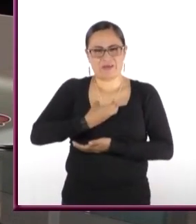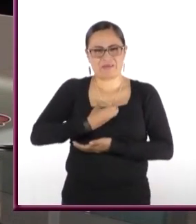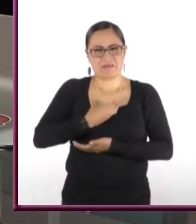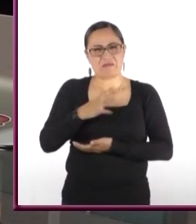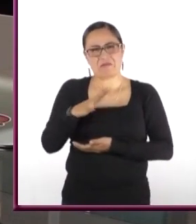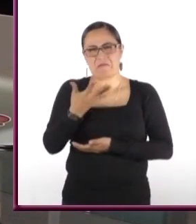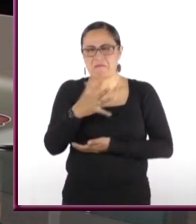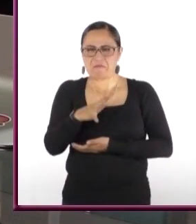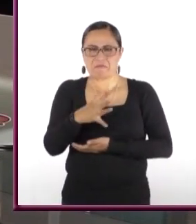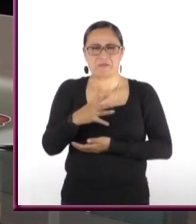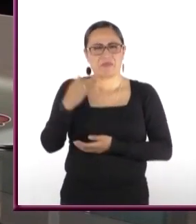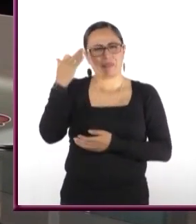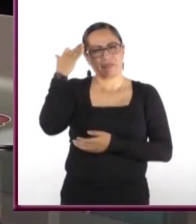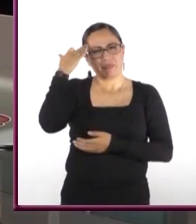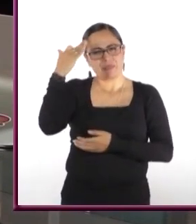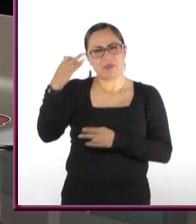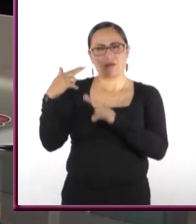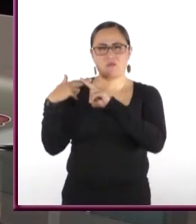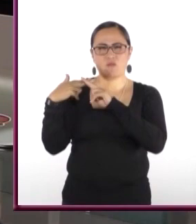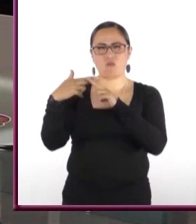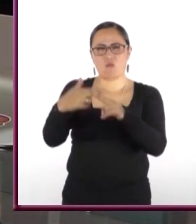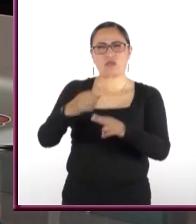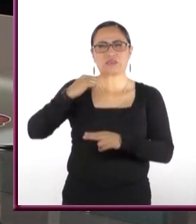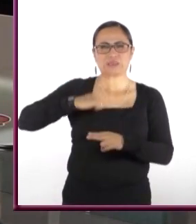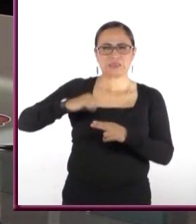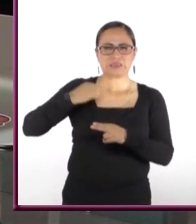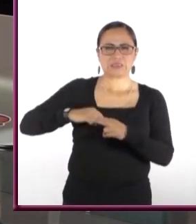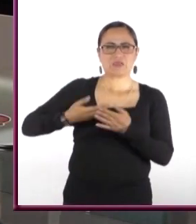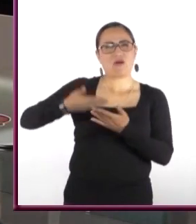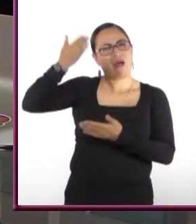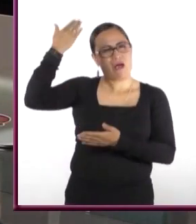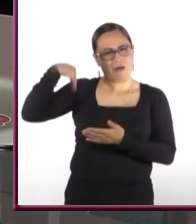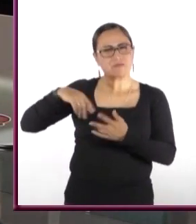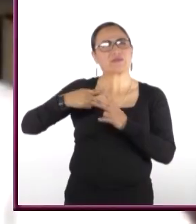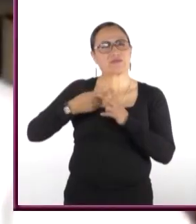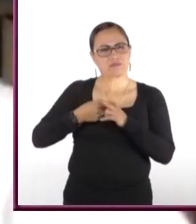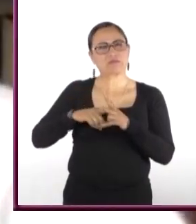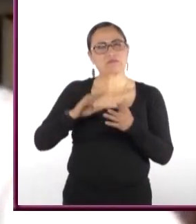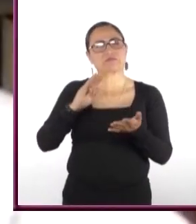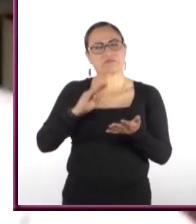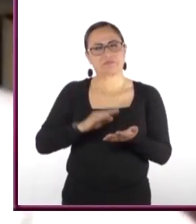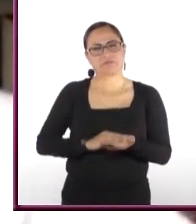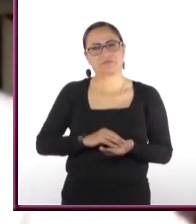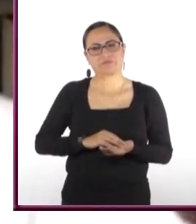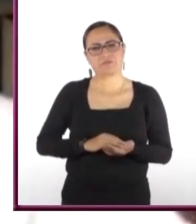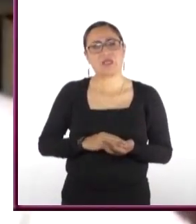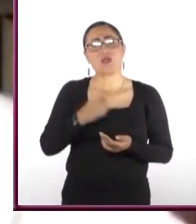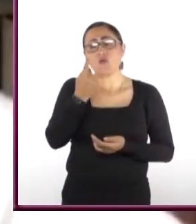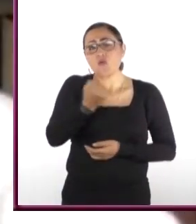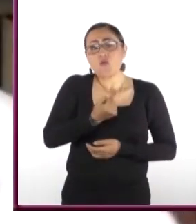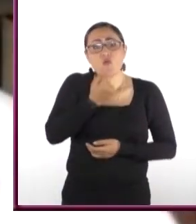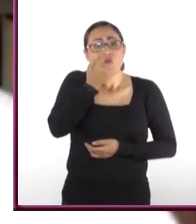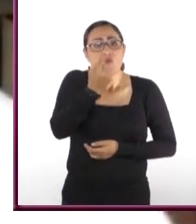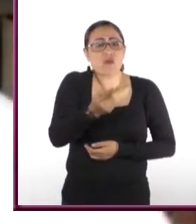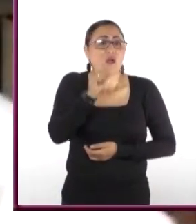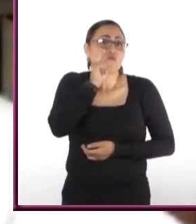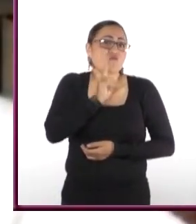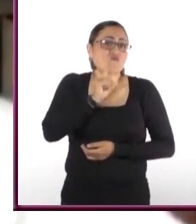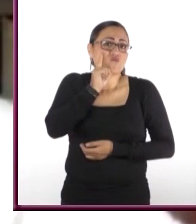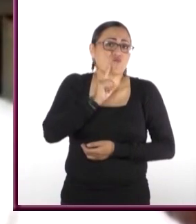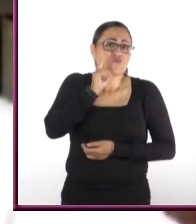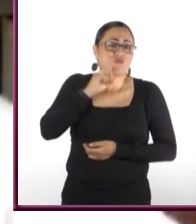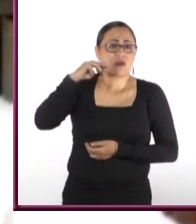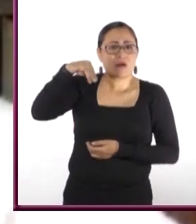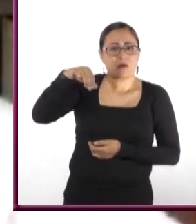que por lo menos desde inicios del siglo pasado ya existía, ¿sí? Y solamente ha habido una mujer, que